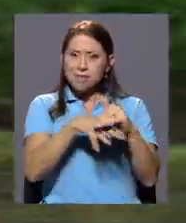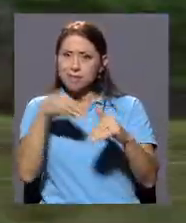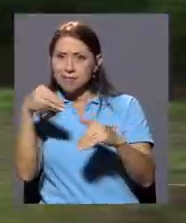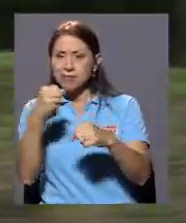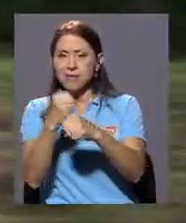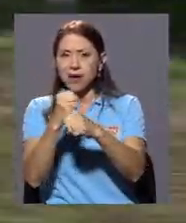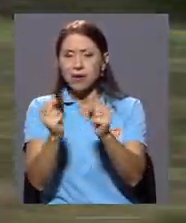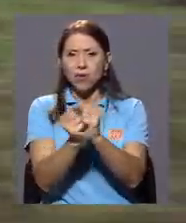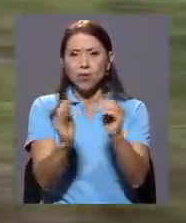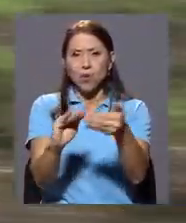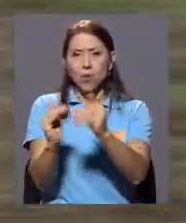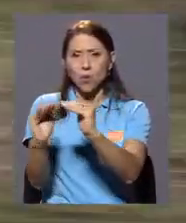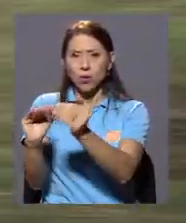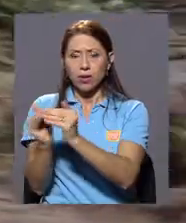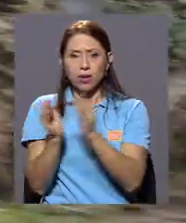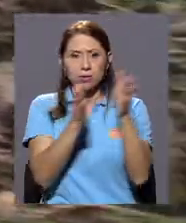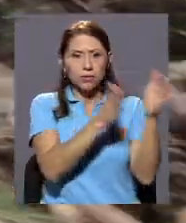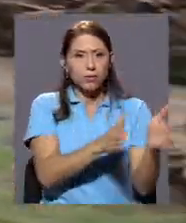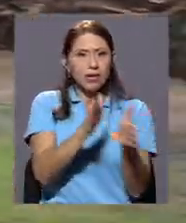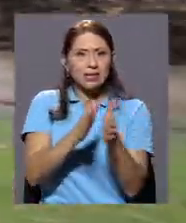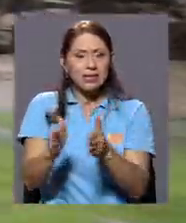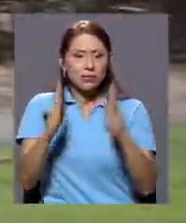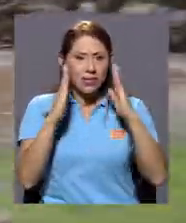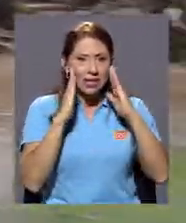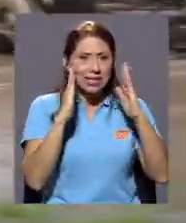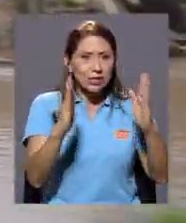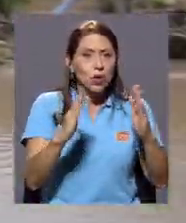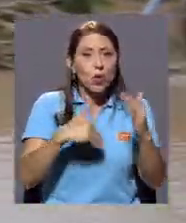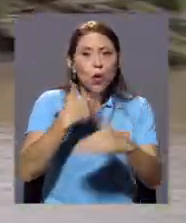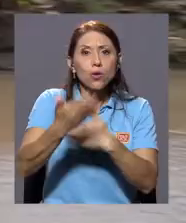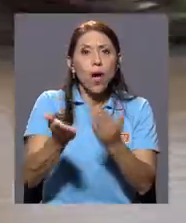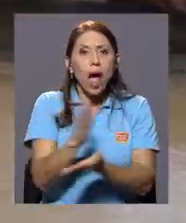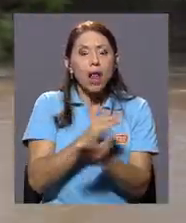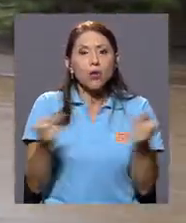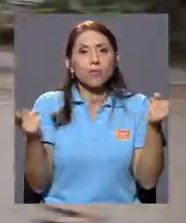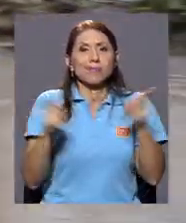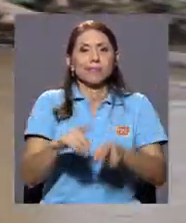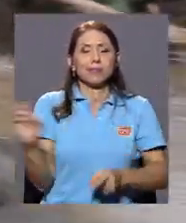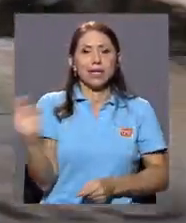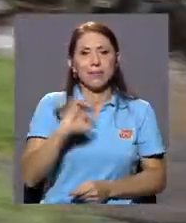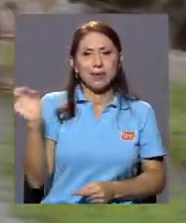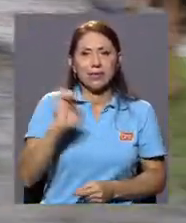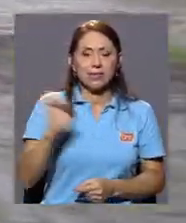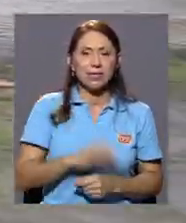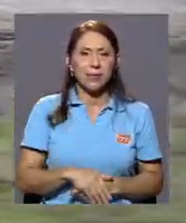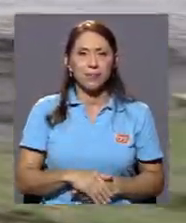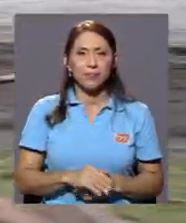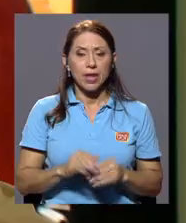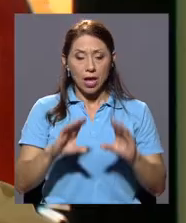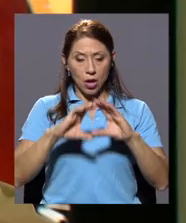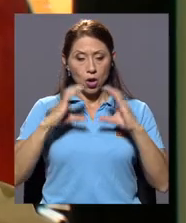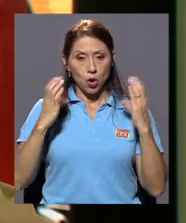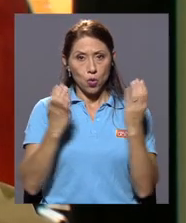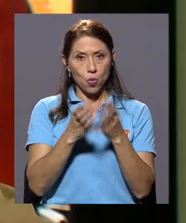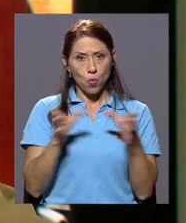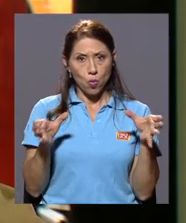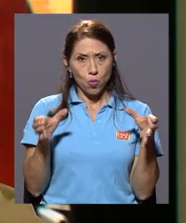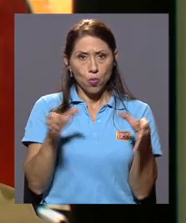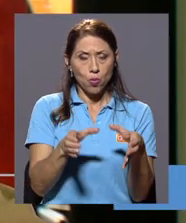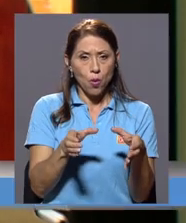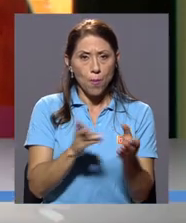comunidades en procesos de organización y atención durante algún desastre o emergencia. La brigada o el proyecto